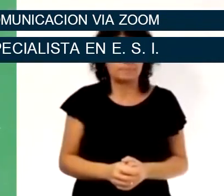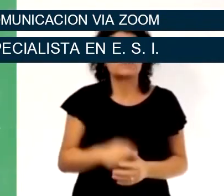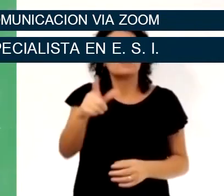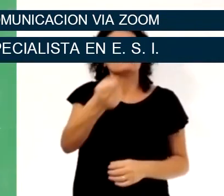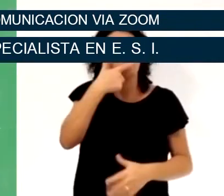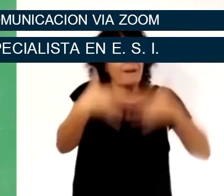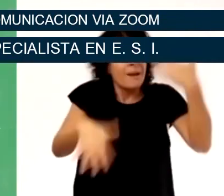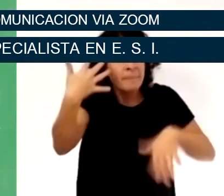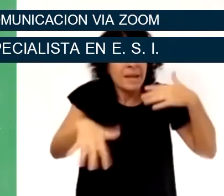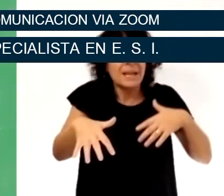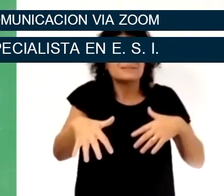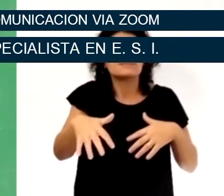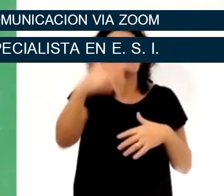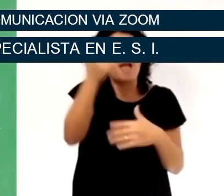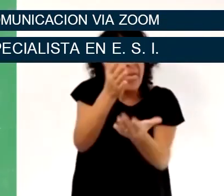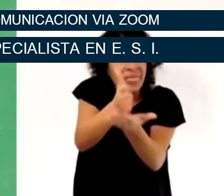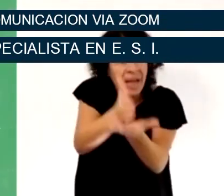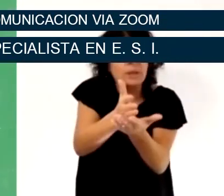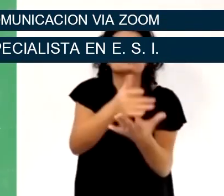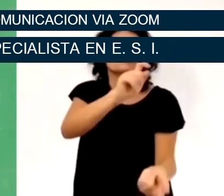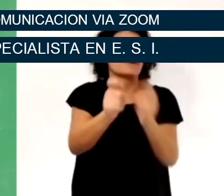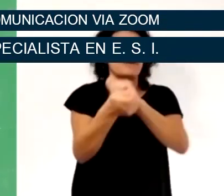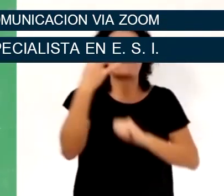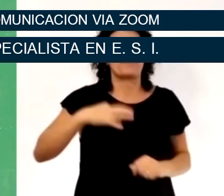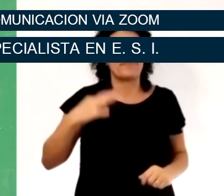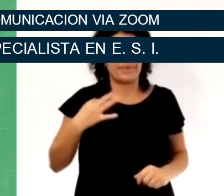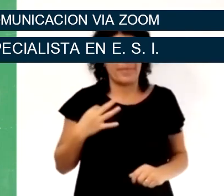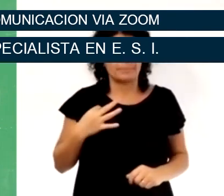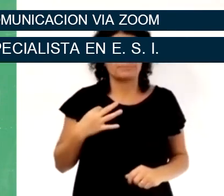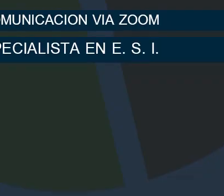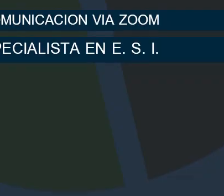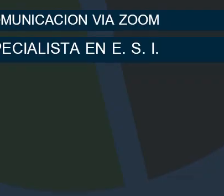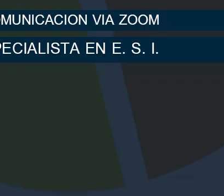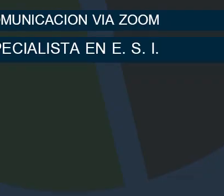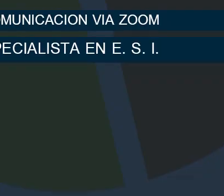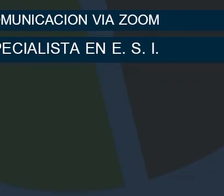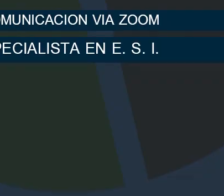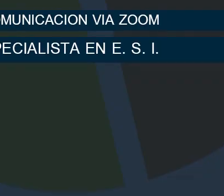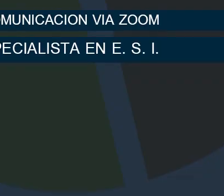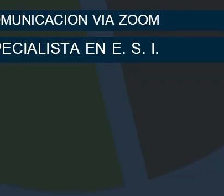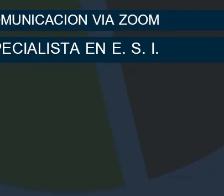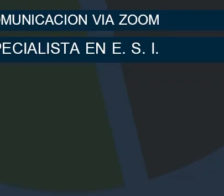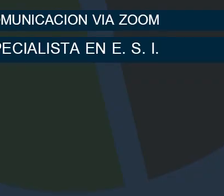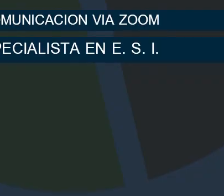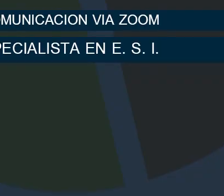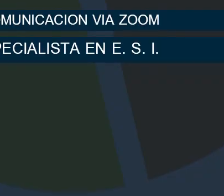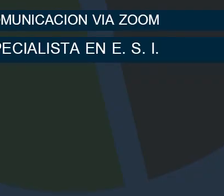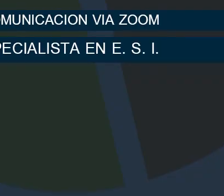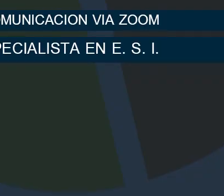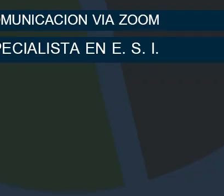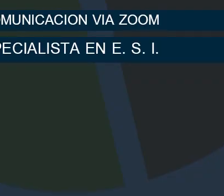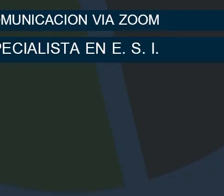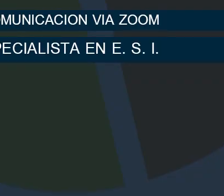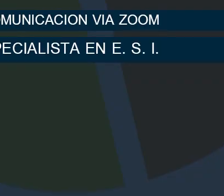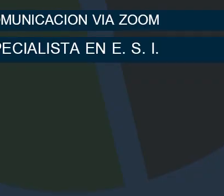utilizar preservativo por que esta pastilla no previene las infecciones de transmisión sexual sí En el caso de una situación de